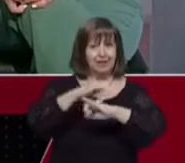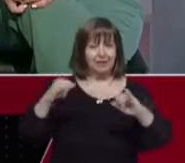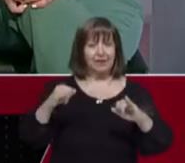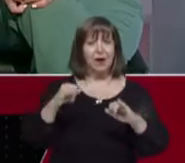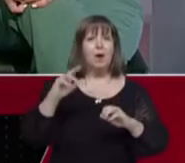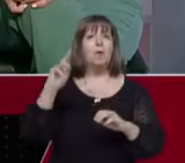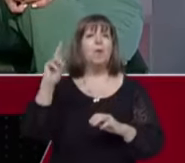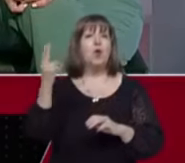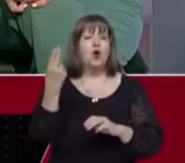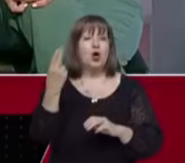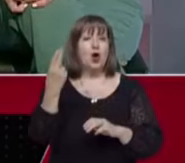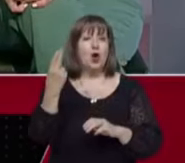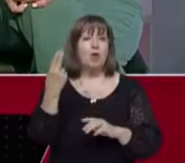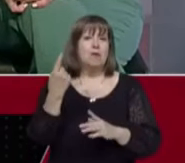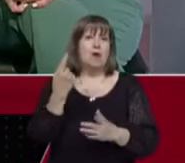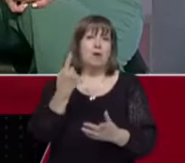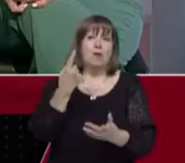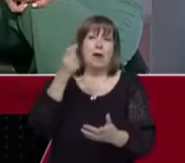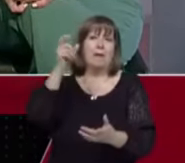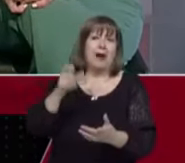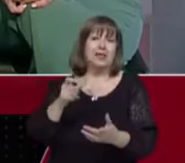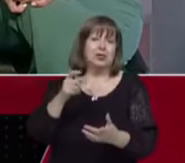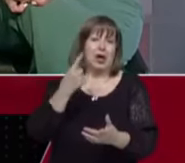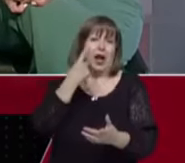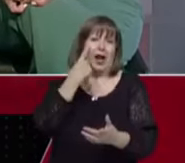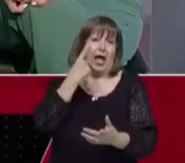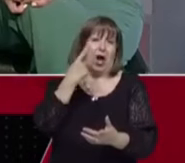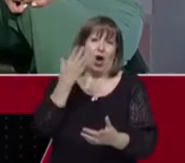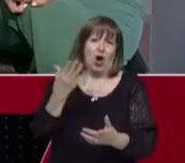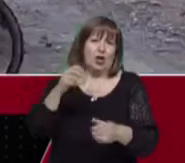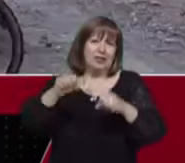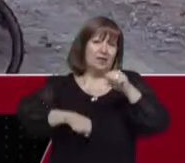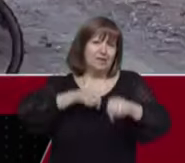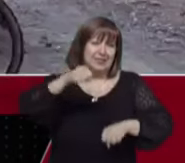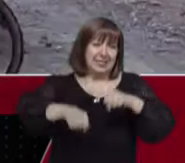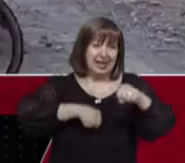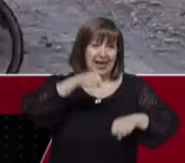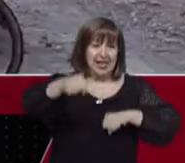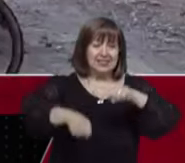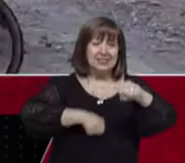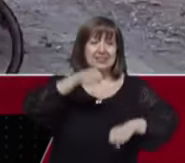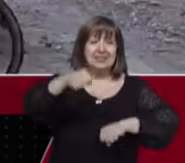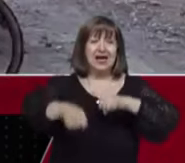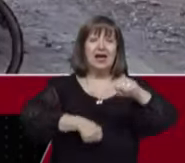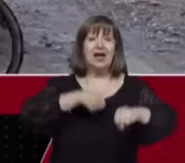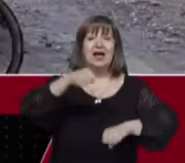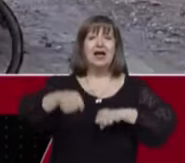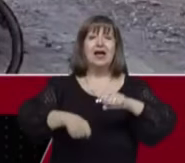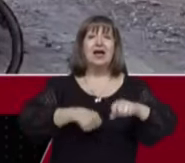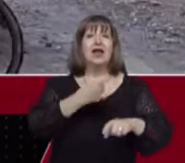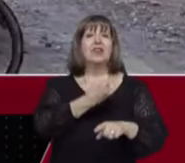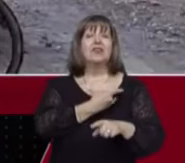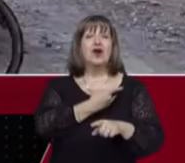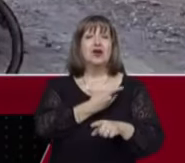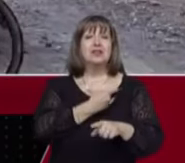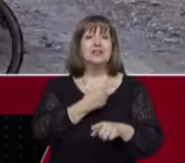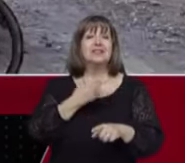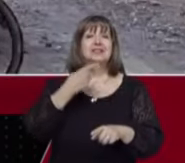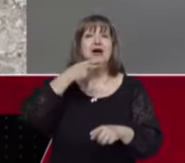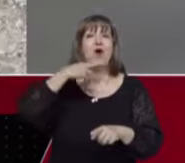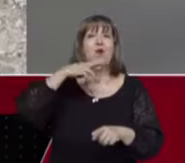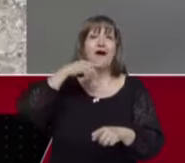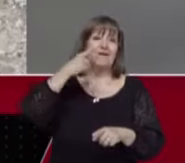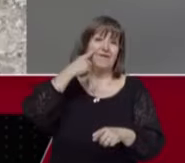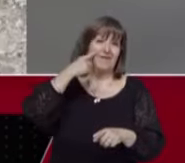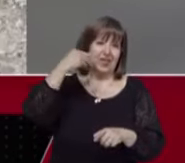del fallecimiento de un reconocido ciclista sanrafaelino que actualmente estaba residiendo en la provincia de San Juan.